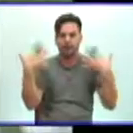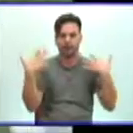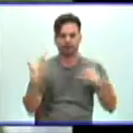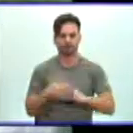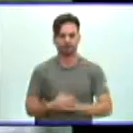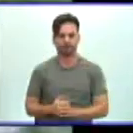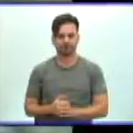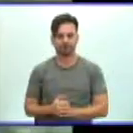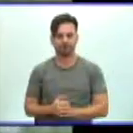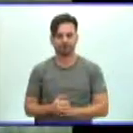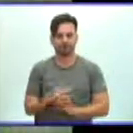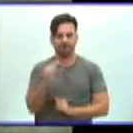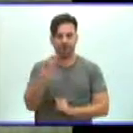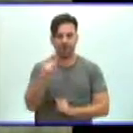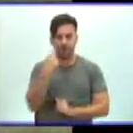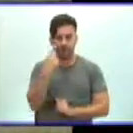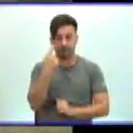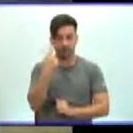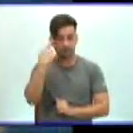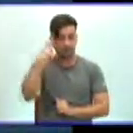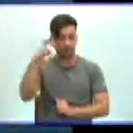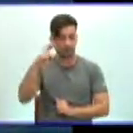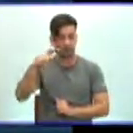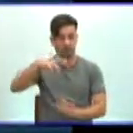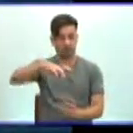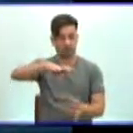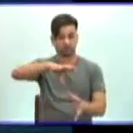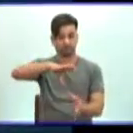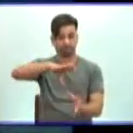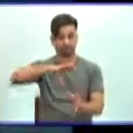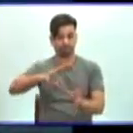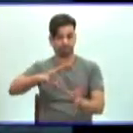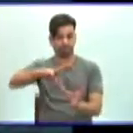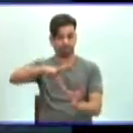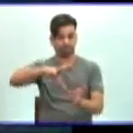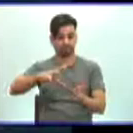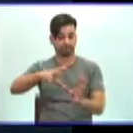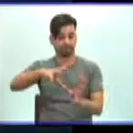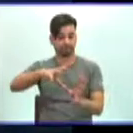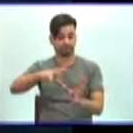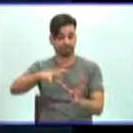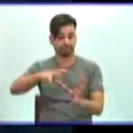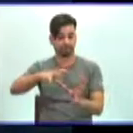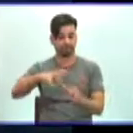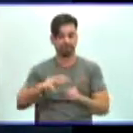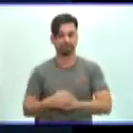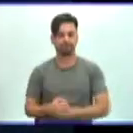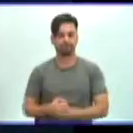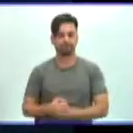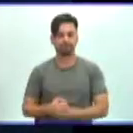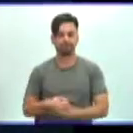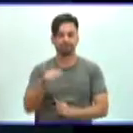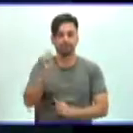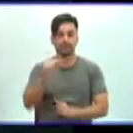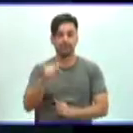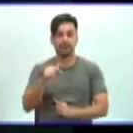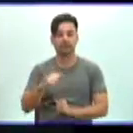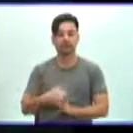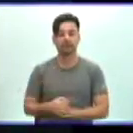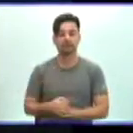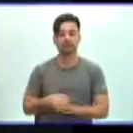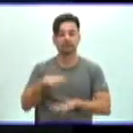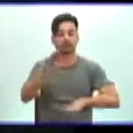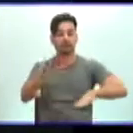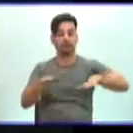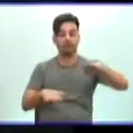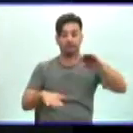Como la Tierra está inclinada, la luz del sol no llega con la misma intensidad a todos lados. En un momento dado, algunos lugares en la